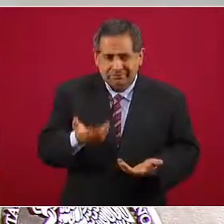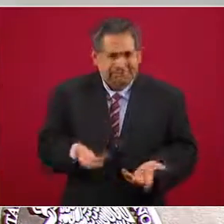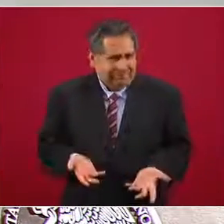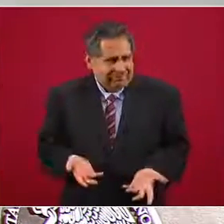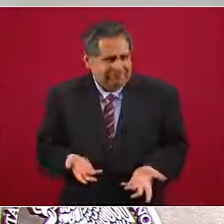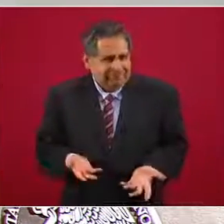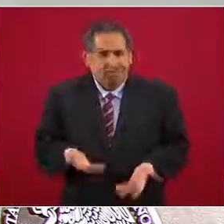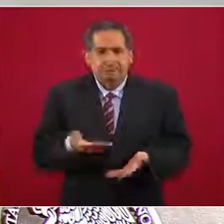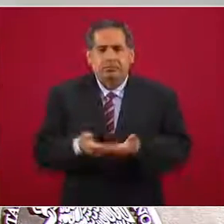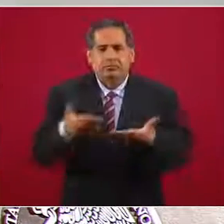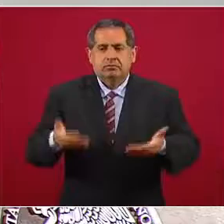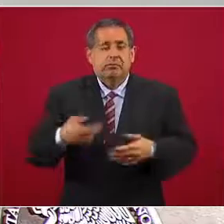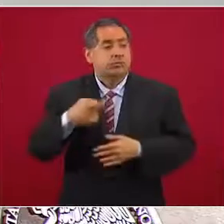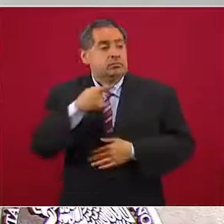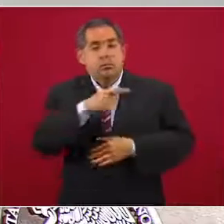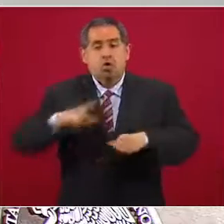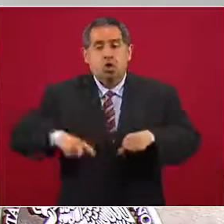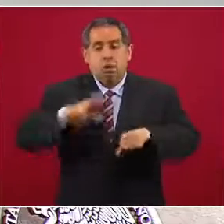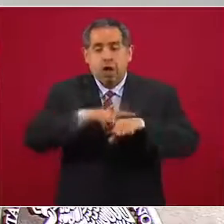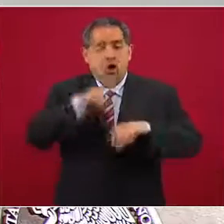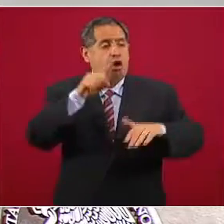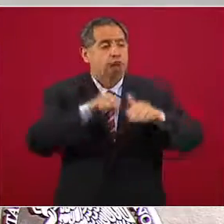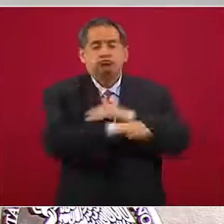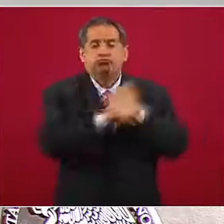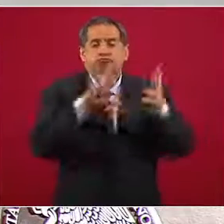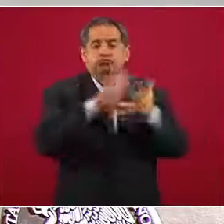Ahora ese gobernador está preso,